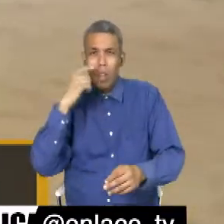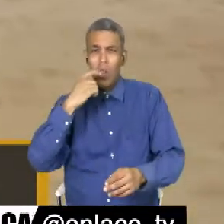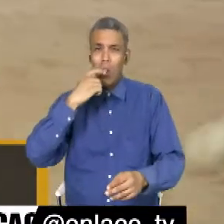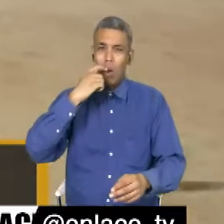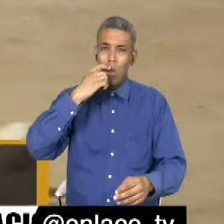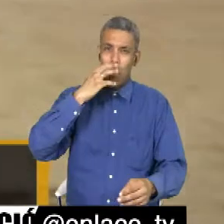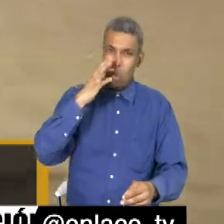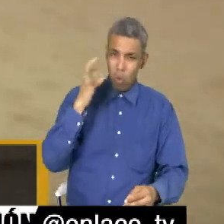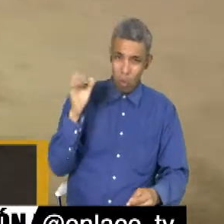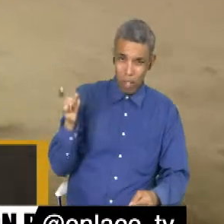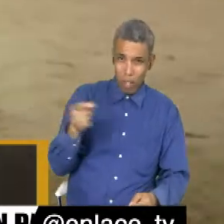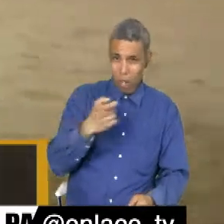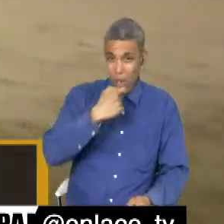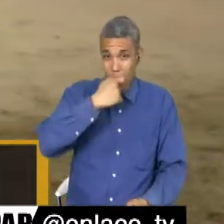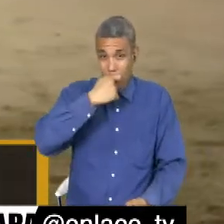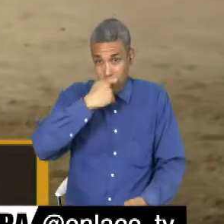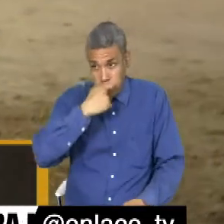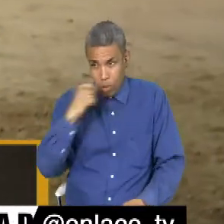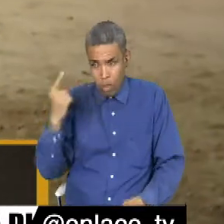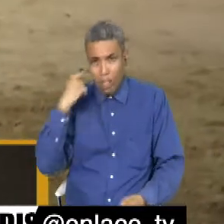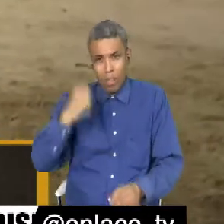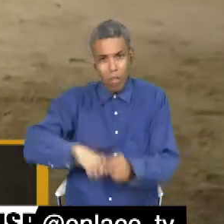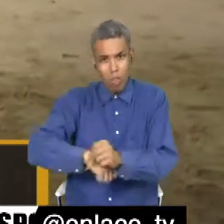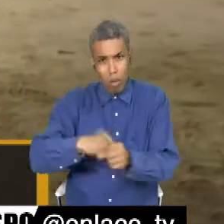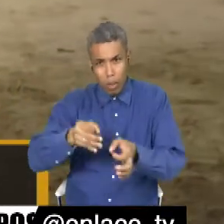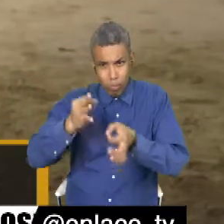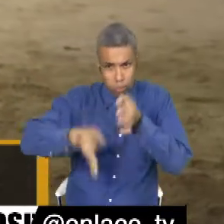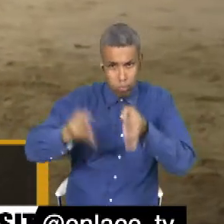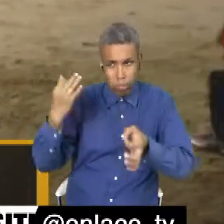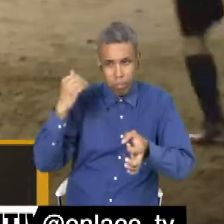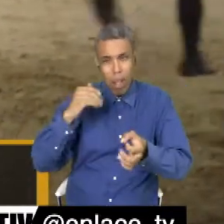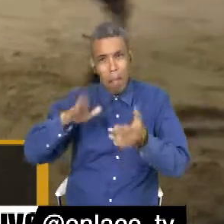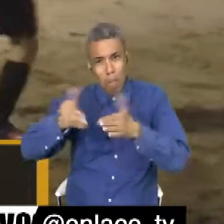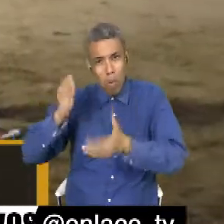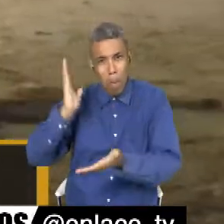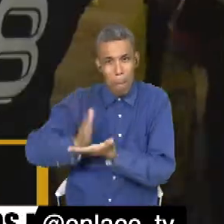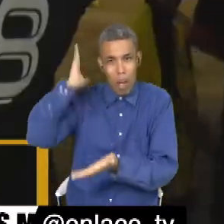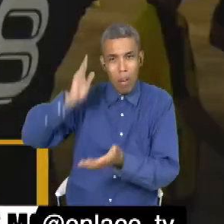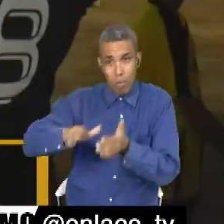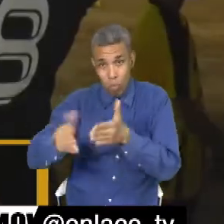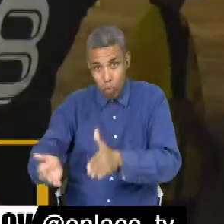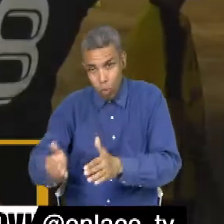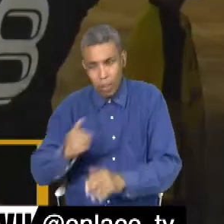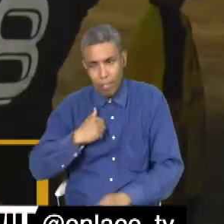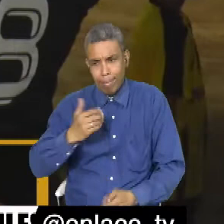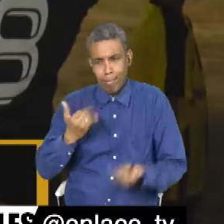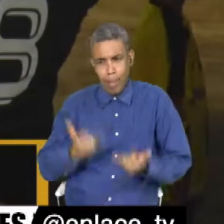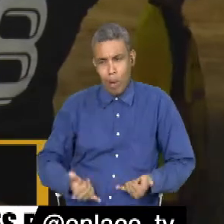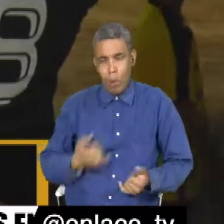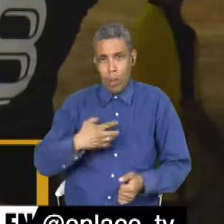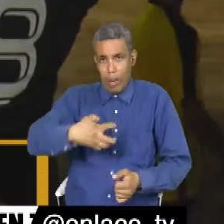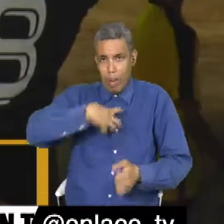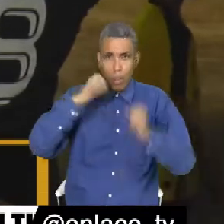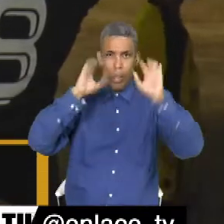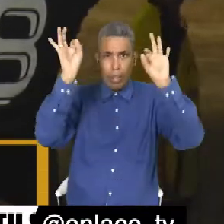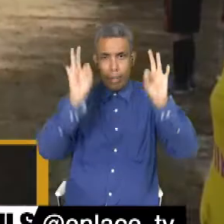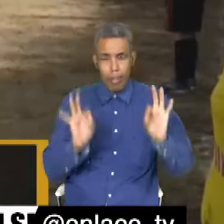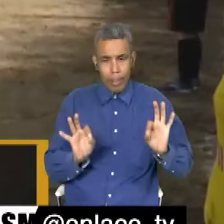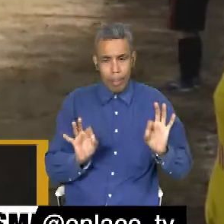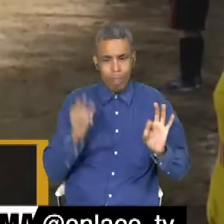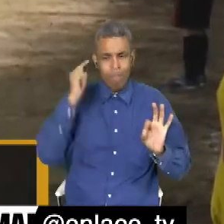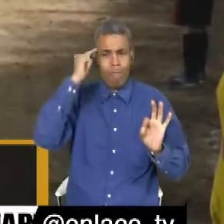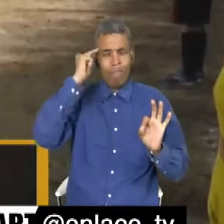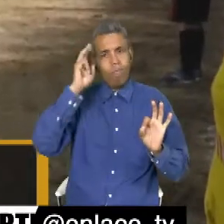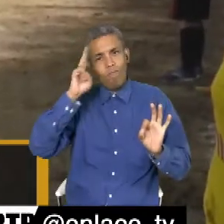parte de nuestros campeonatos que hemos organizado. Le hicimos una memoria, este campeonato lo hicimos también en memoria de él.